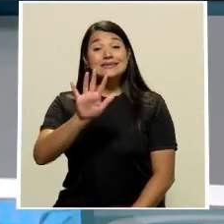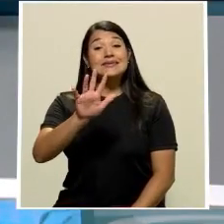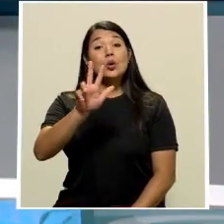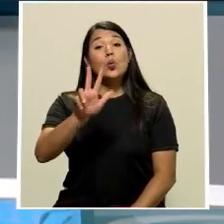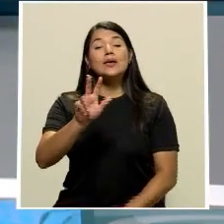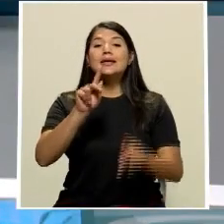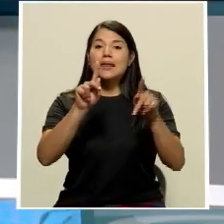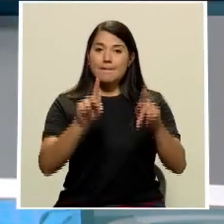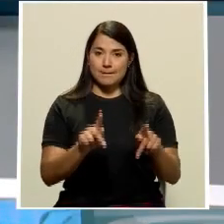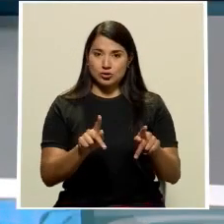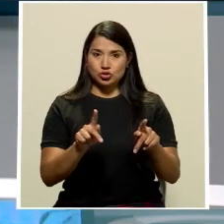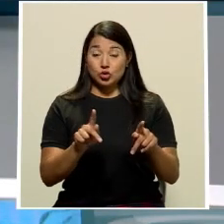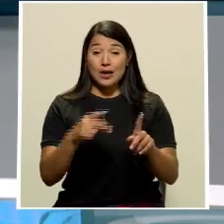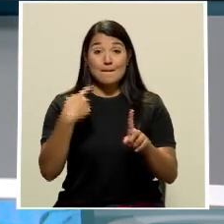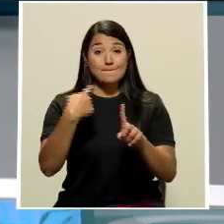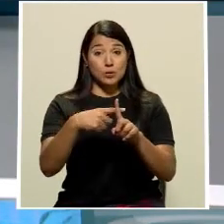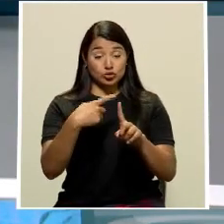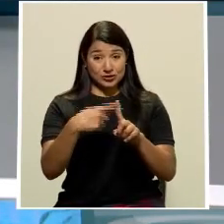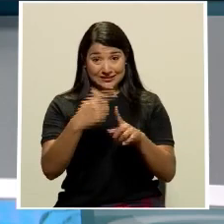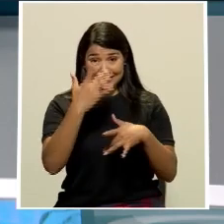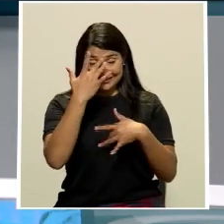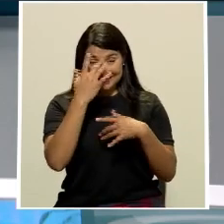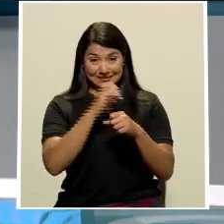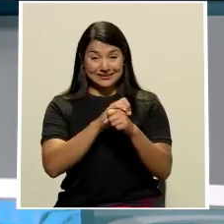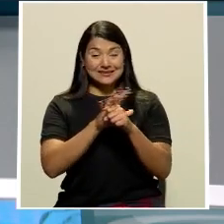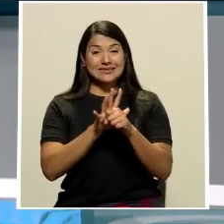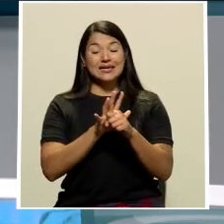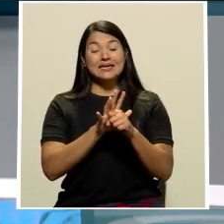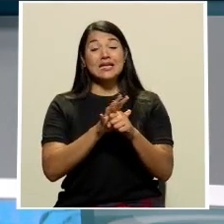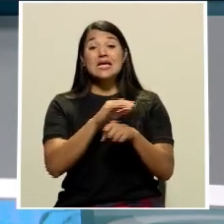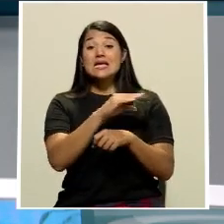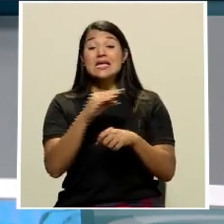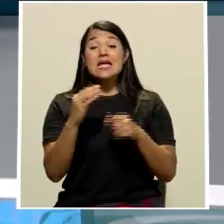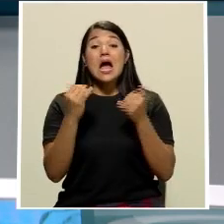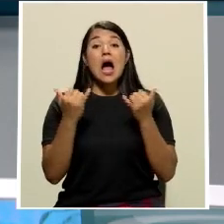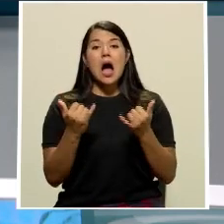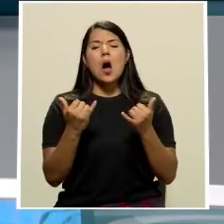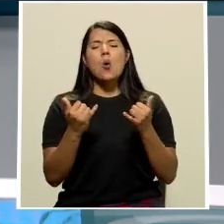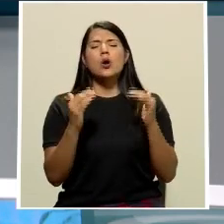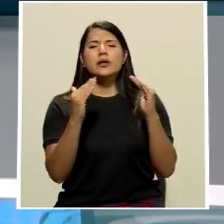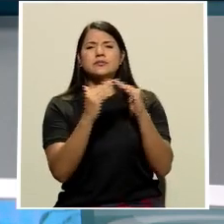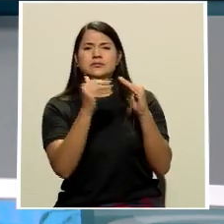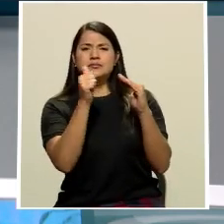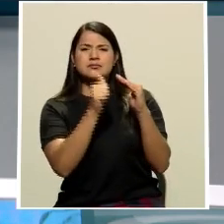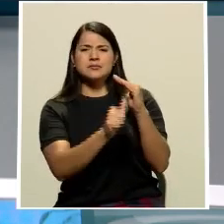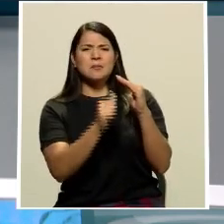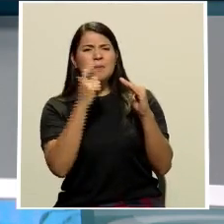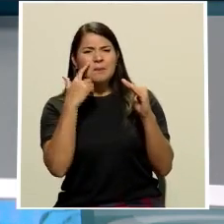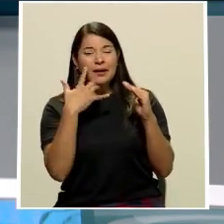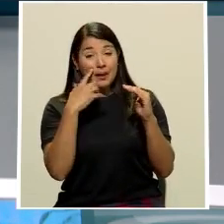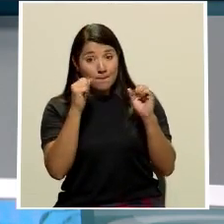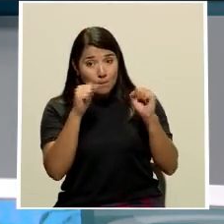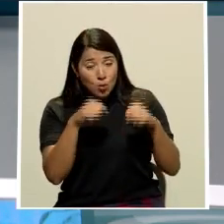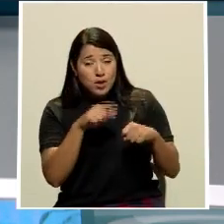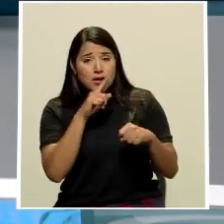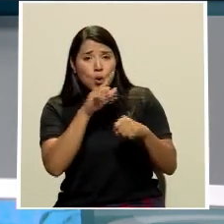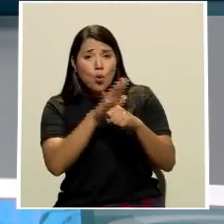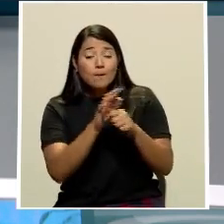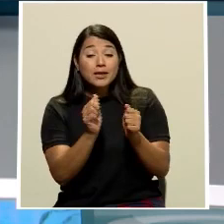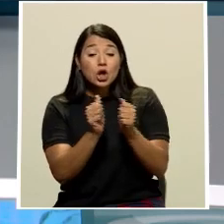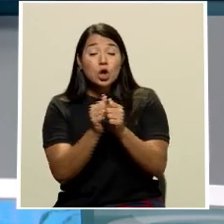53 personas resultaron positivas de COVID-19 y se encuentran albergadas para que puedan cumplir con